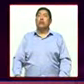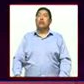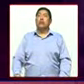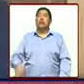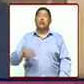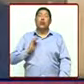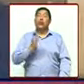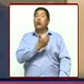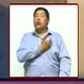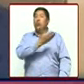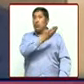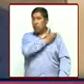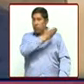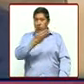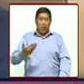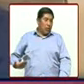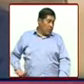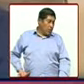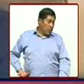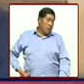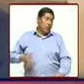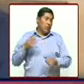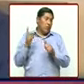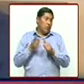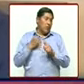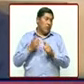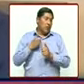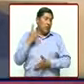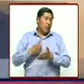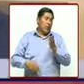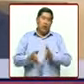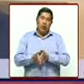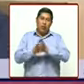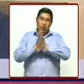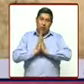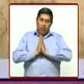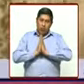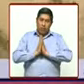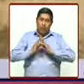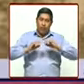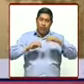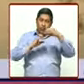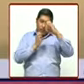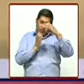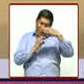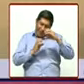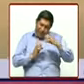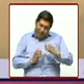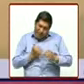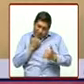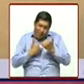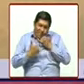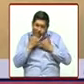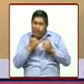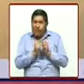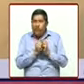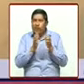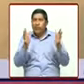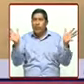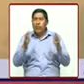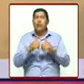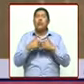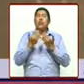Nuestro presidente en primera instancia lo que solicitó fue un diagnóstico integral respecto a